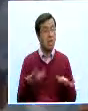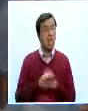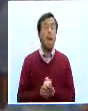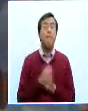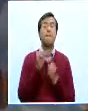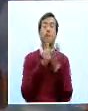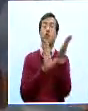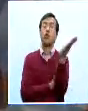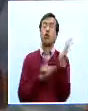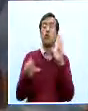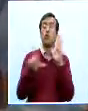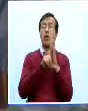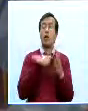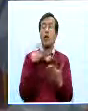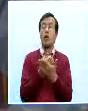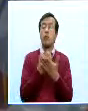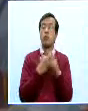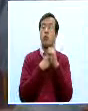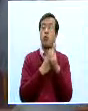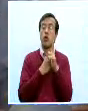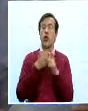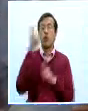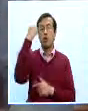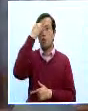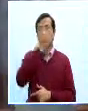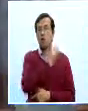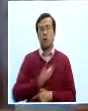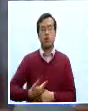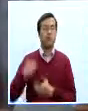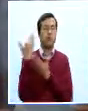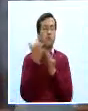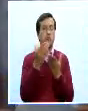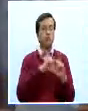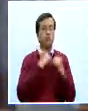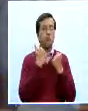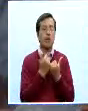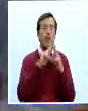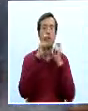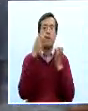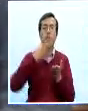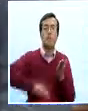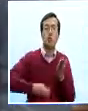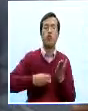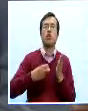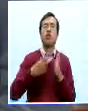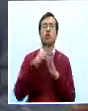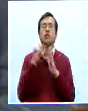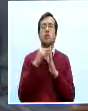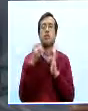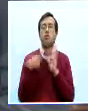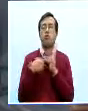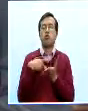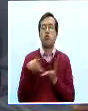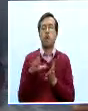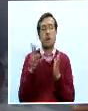del proyecto de ley económico urgente remitido por el ejecutivo a la asamblea de revisión de intereses multas y recargos tributarios sobre impuestos nacionales